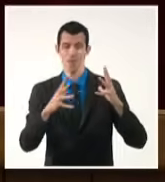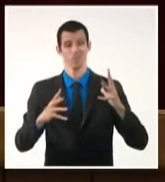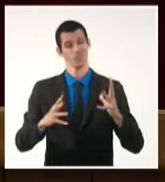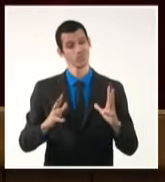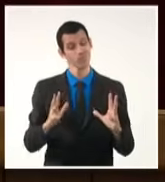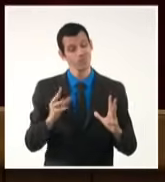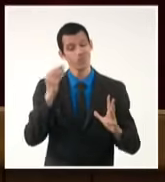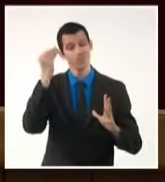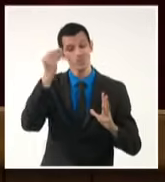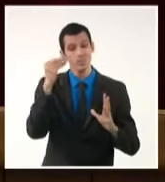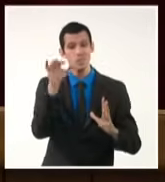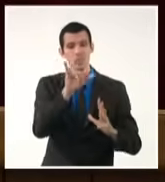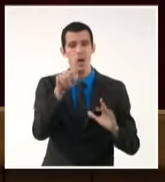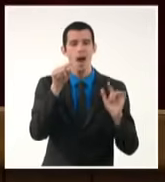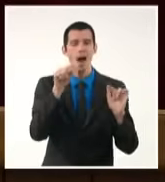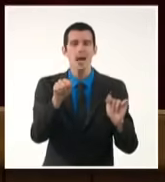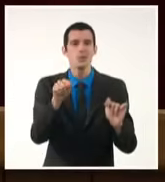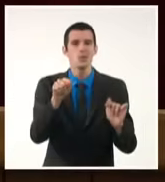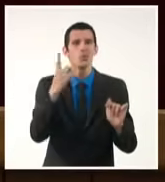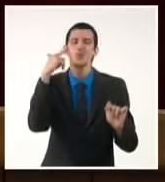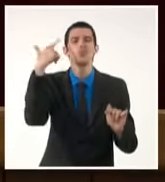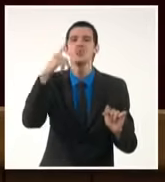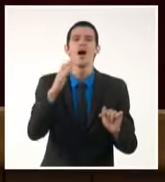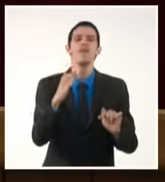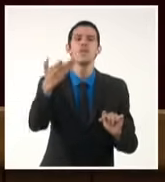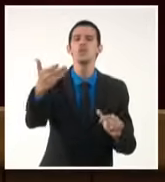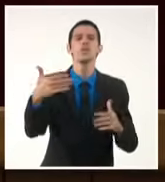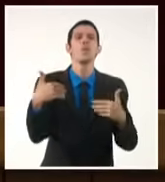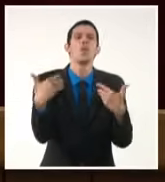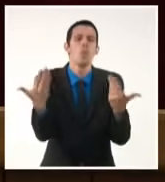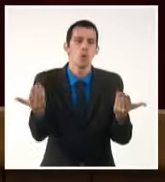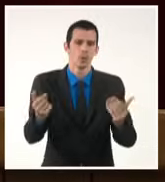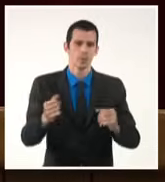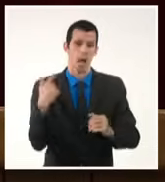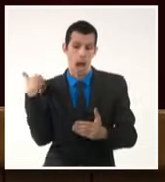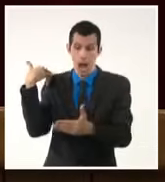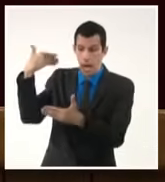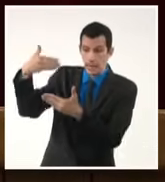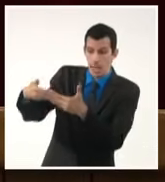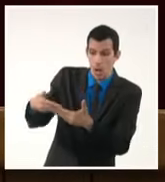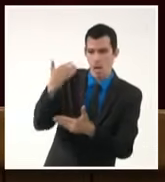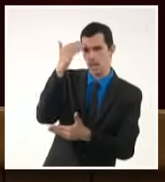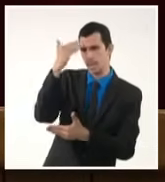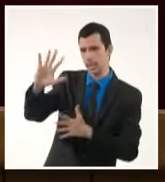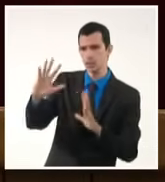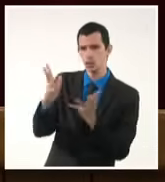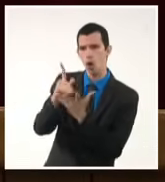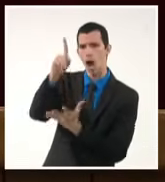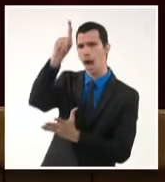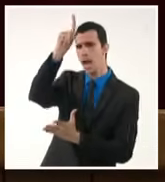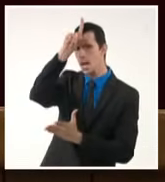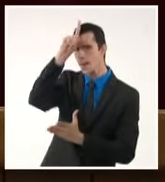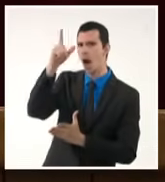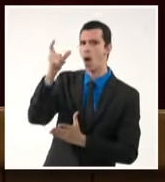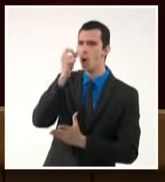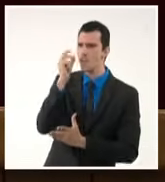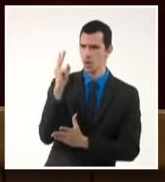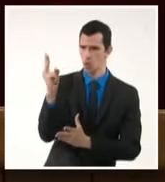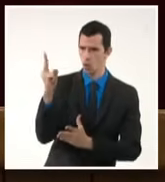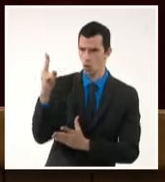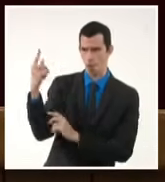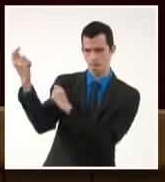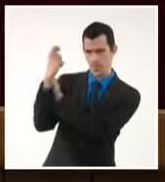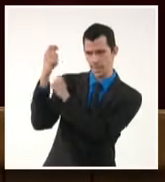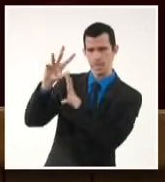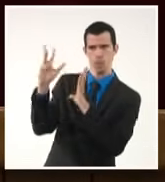también un trayecto hacia lo ignoto, hacia lo desconocido, por lo cual cada paso debe meditarse profundamente